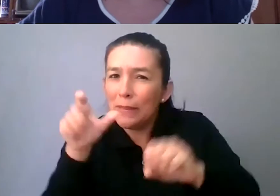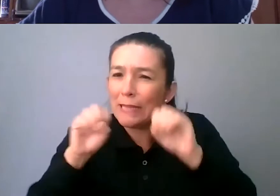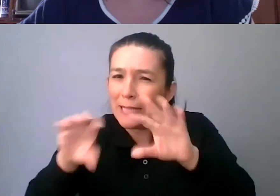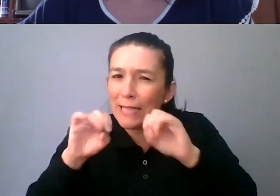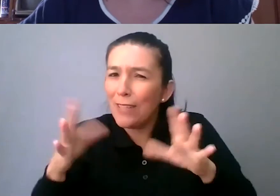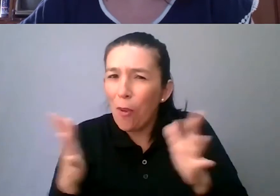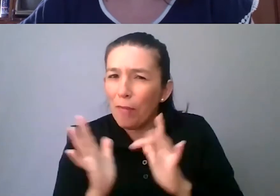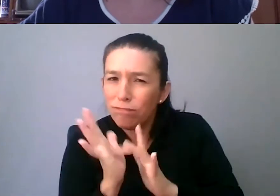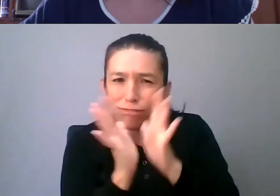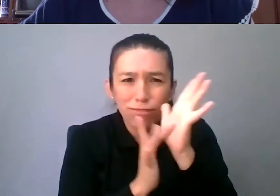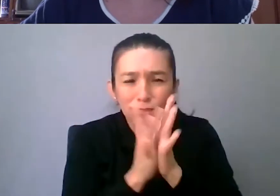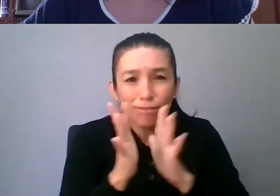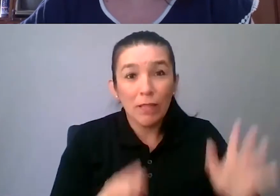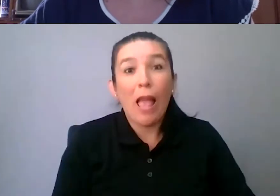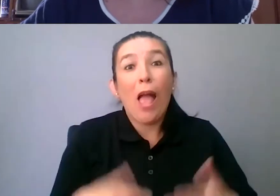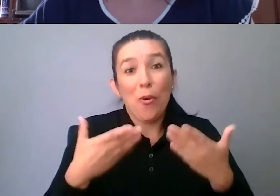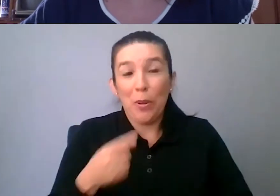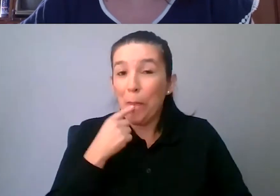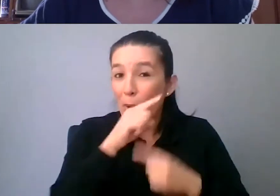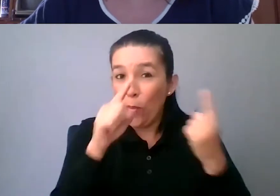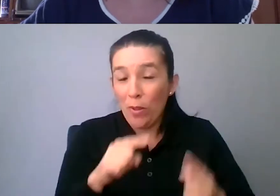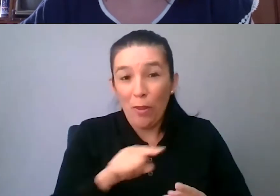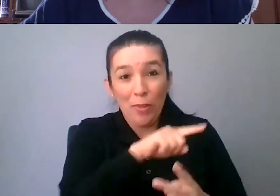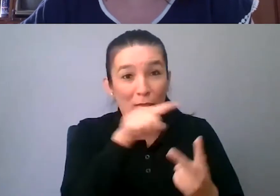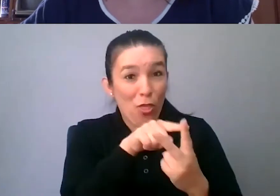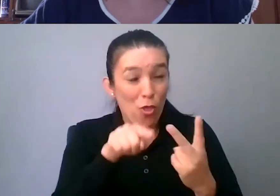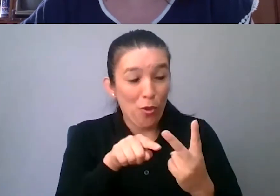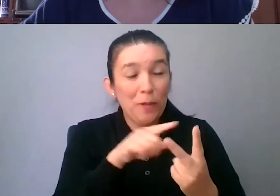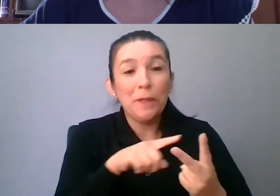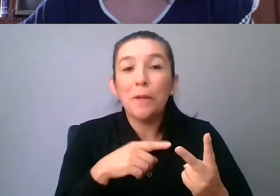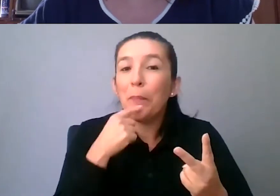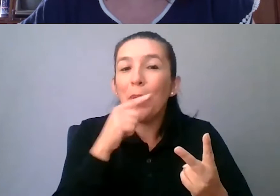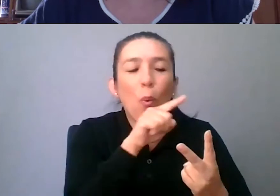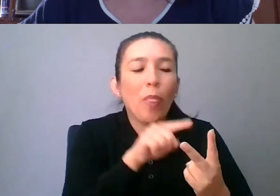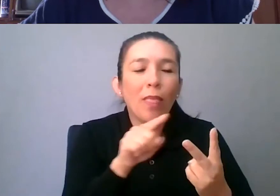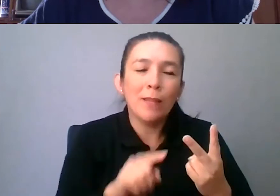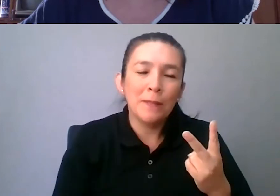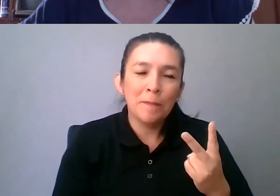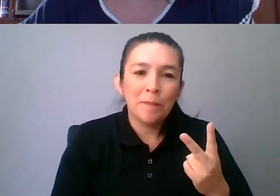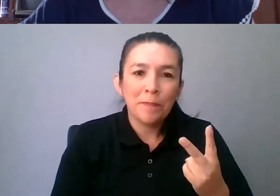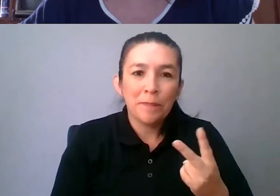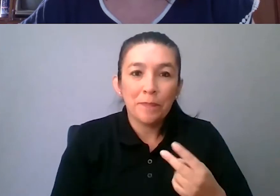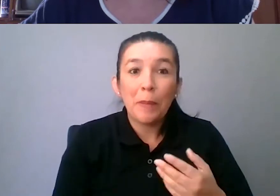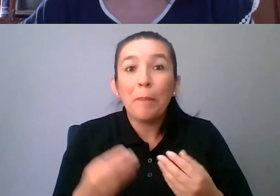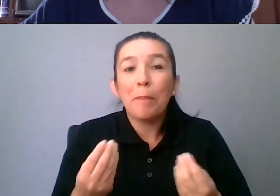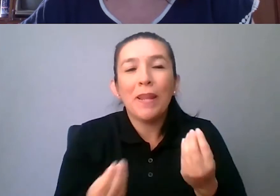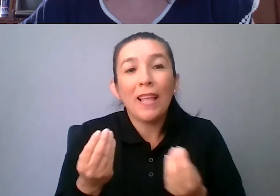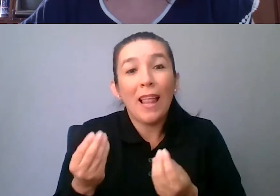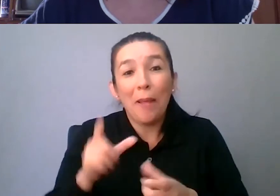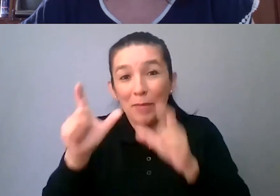de hilo. Ahora les quiero hacer una pregunta a ti, a Marcela y a Carolina, para que invitemos a las